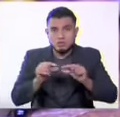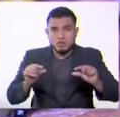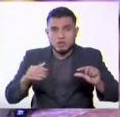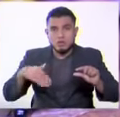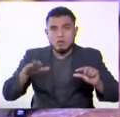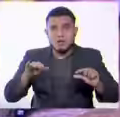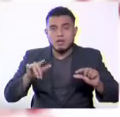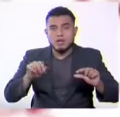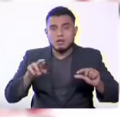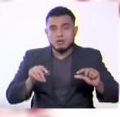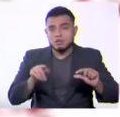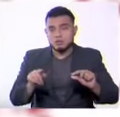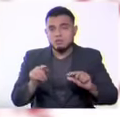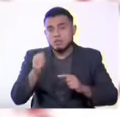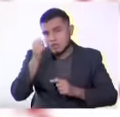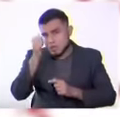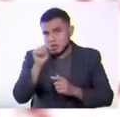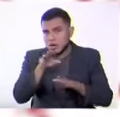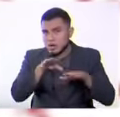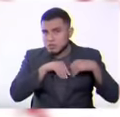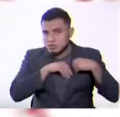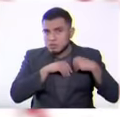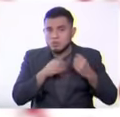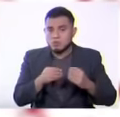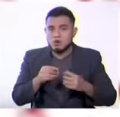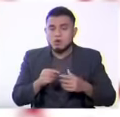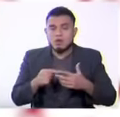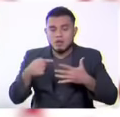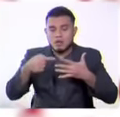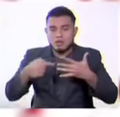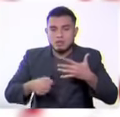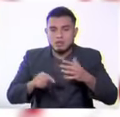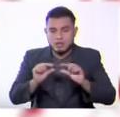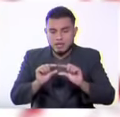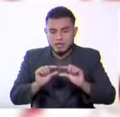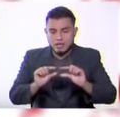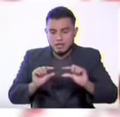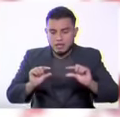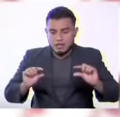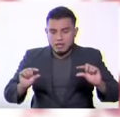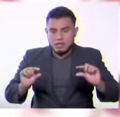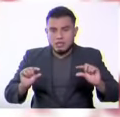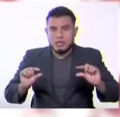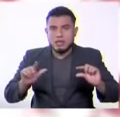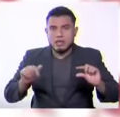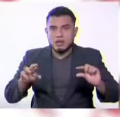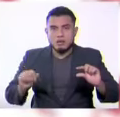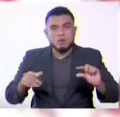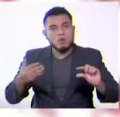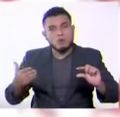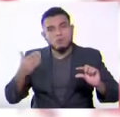se reconoció con el tiempo como la regla del eje largo o la regla de Hertwig.